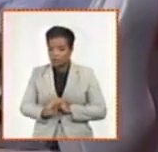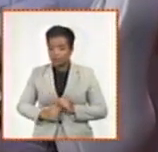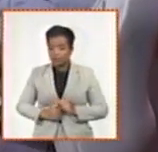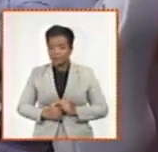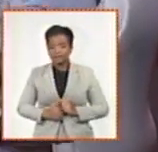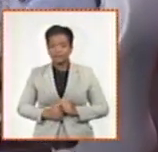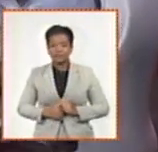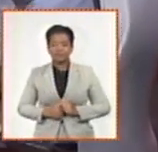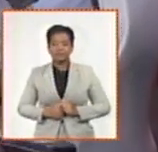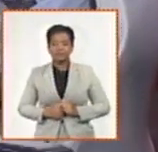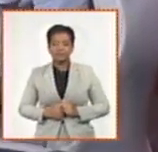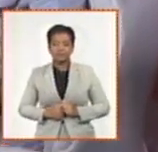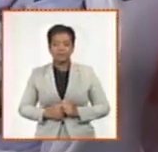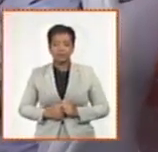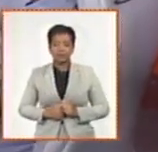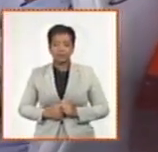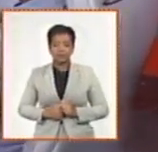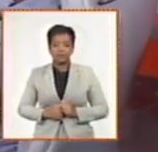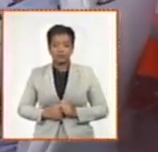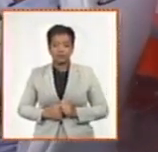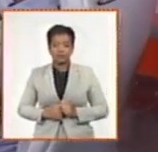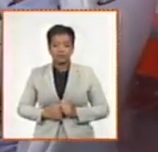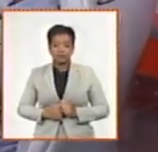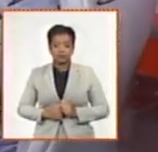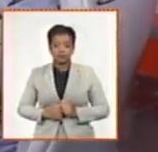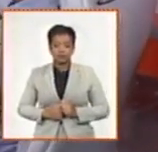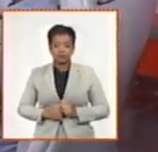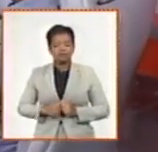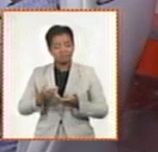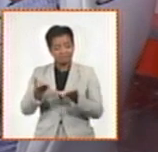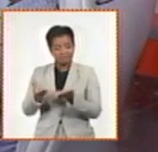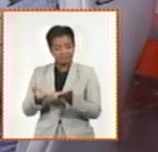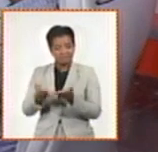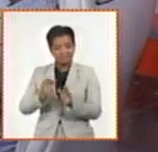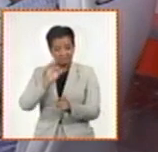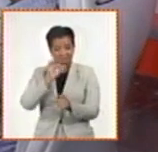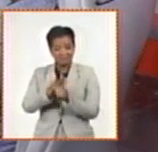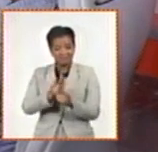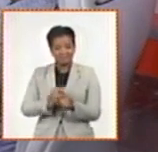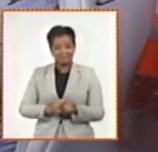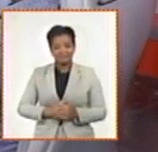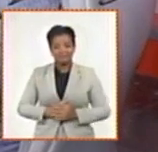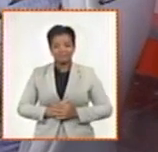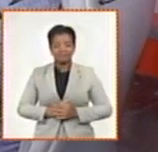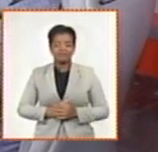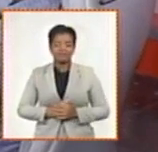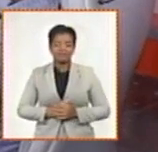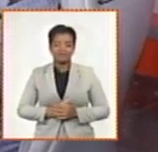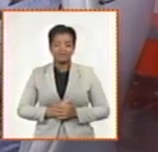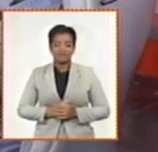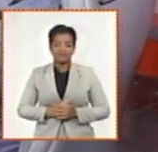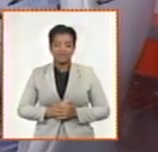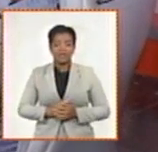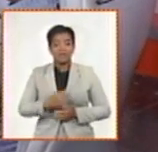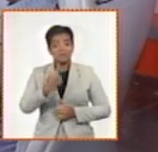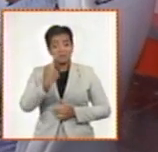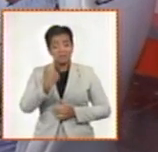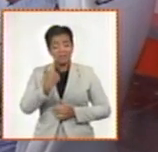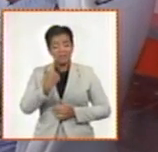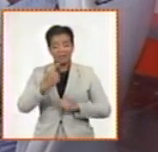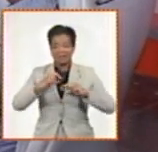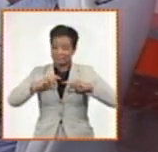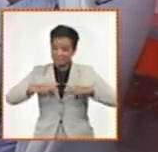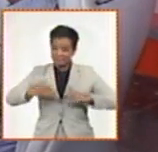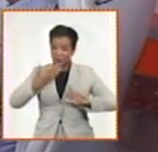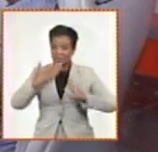discutimos poco. Bueno, usted que es la anfitriona, le doy la palabra para comenzar. Primero les ratificamos las buenas tardes a todos